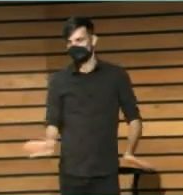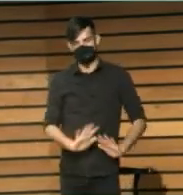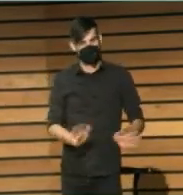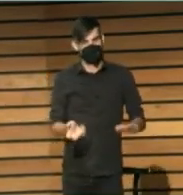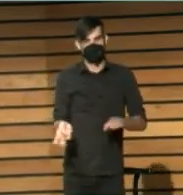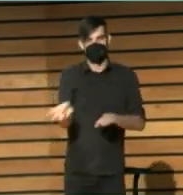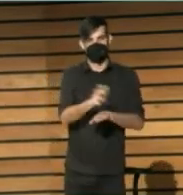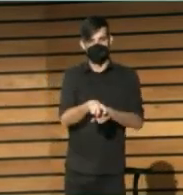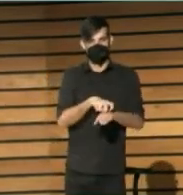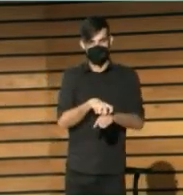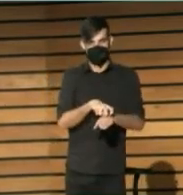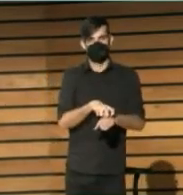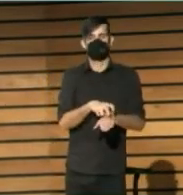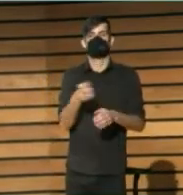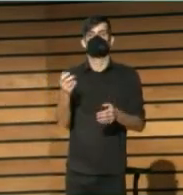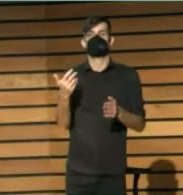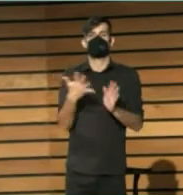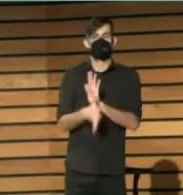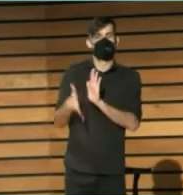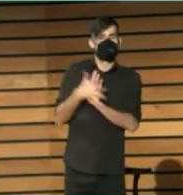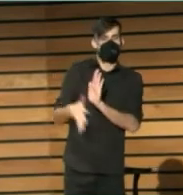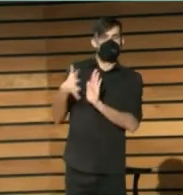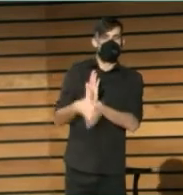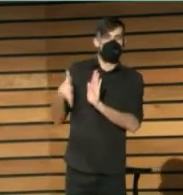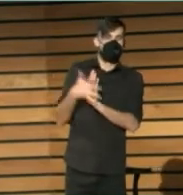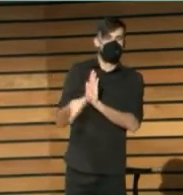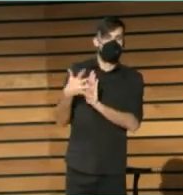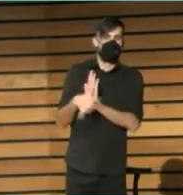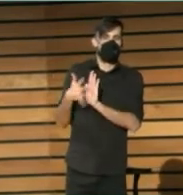Lo cierto es que les empecé a contar y a contar y a contar